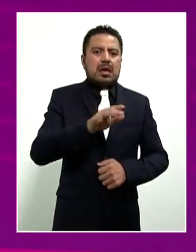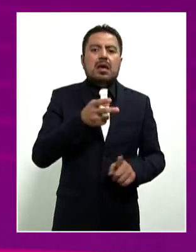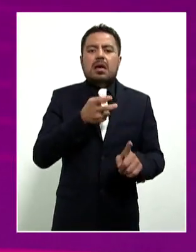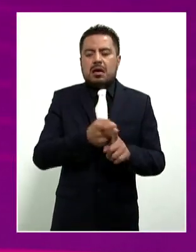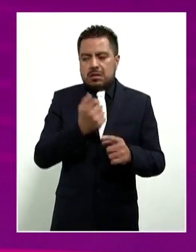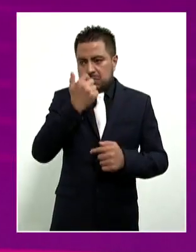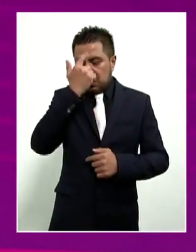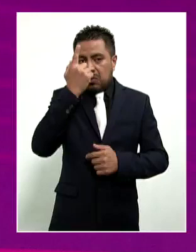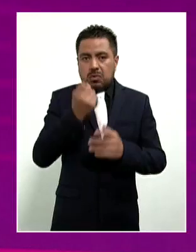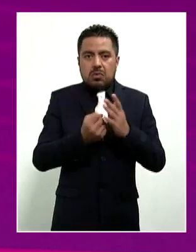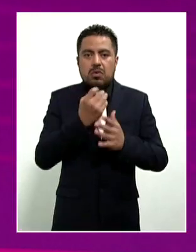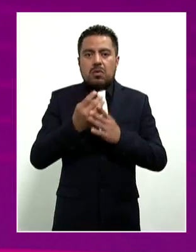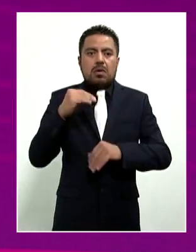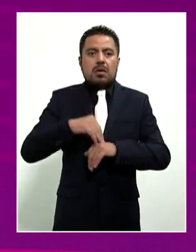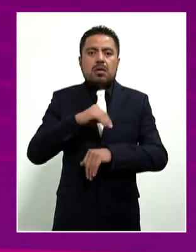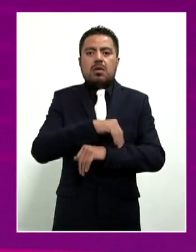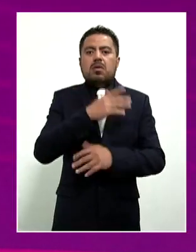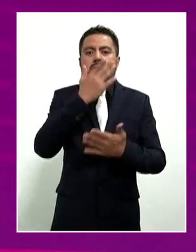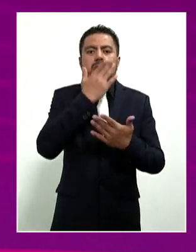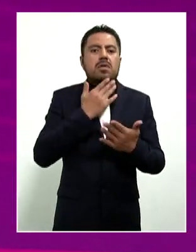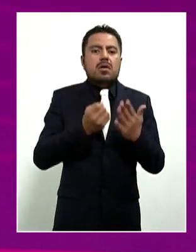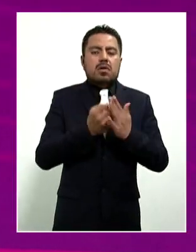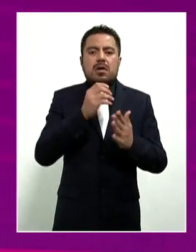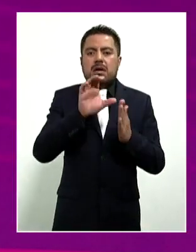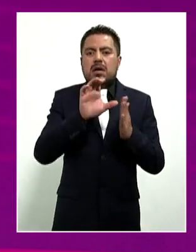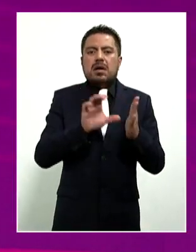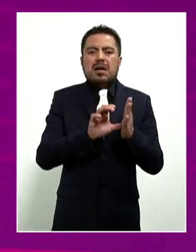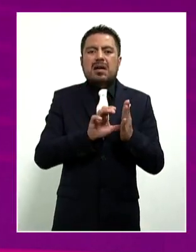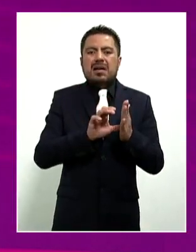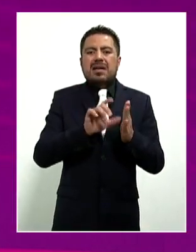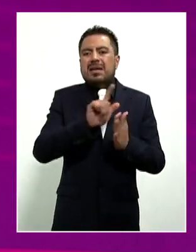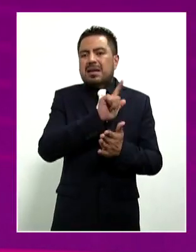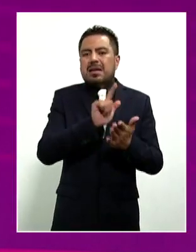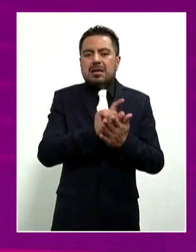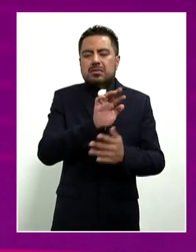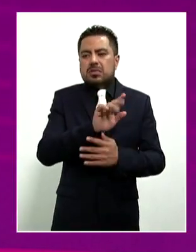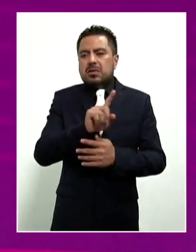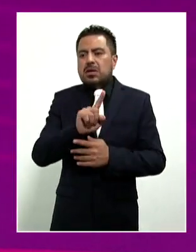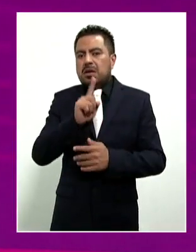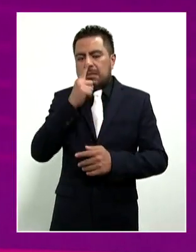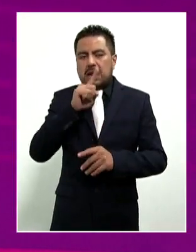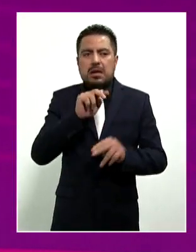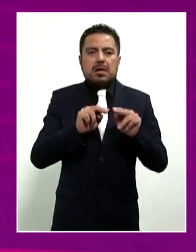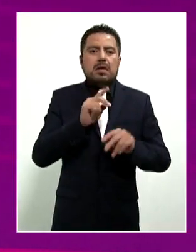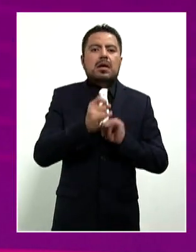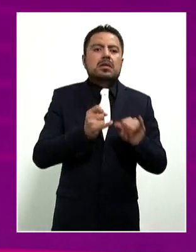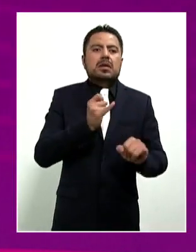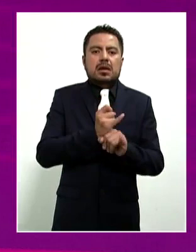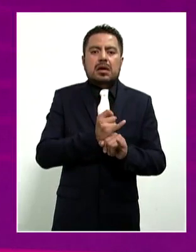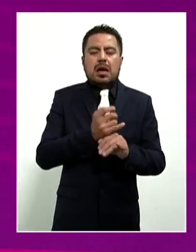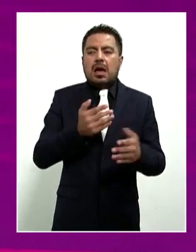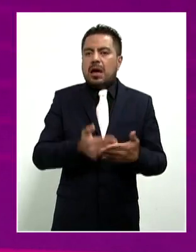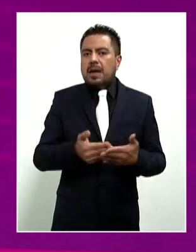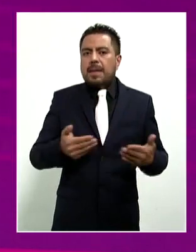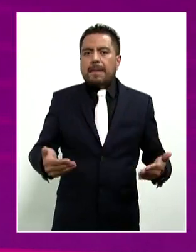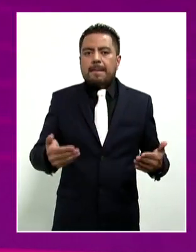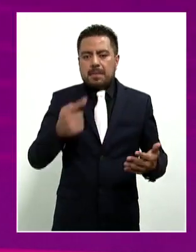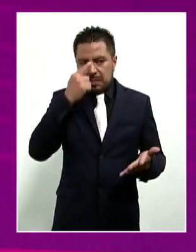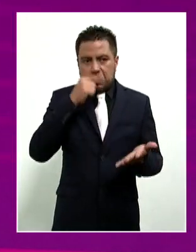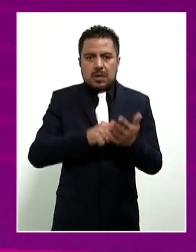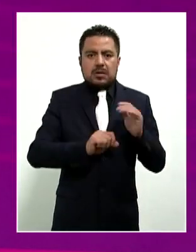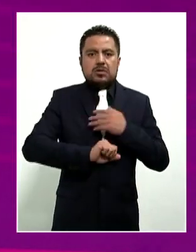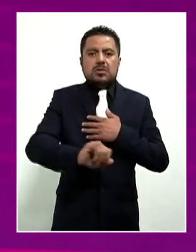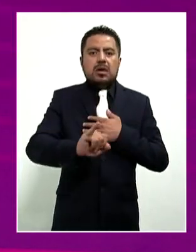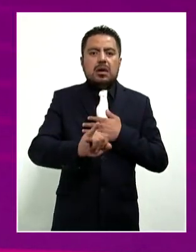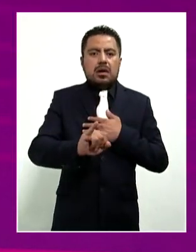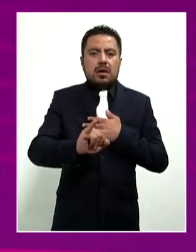es novedoso porque no está contemplado en la Convención del 51, que es la que rige el derecho de asilo a nivel internacional. Entonces, creo que sí